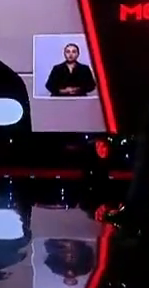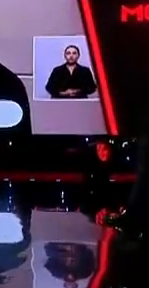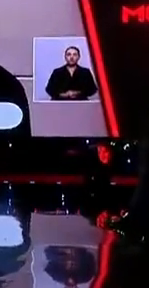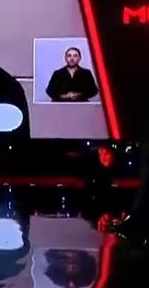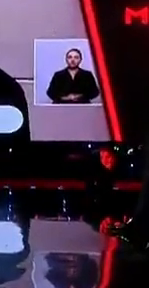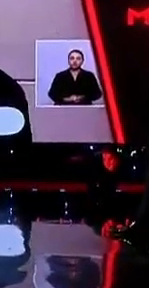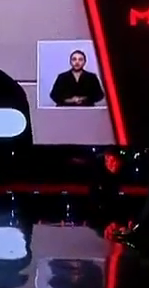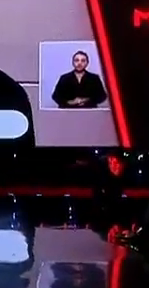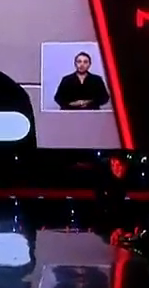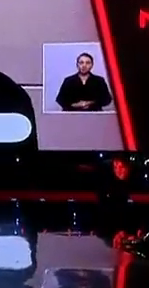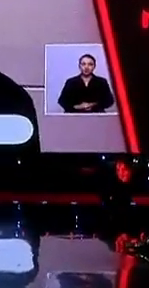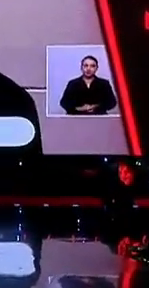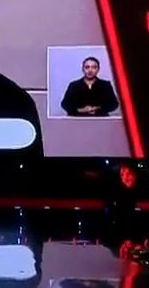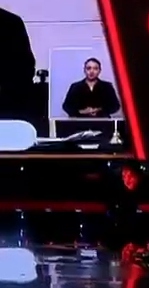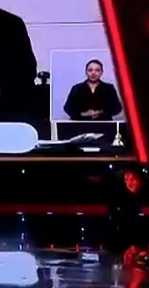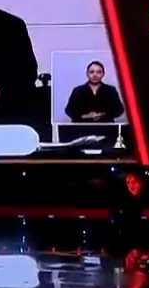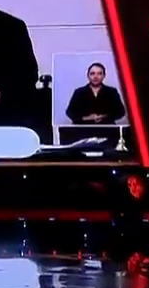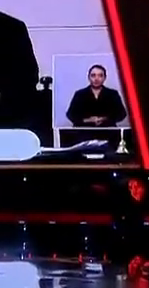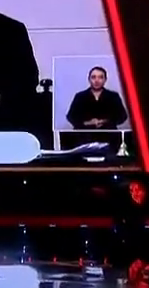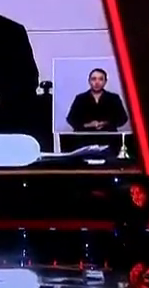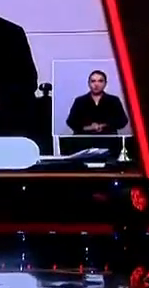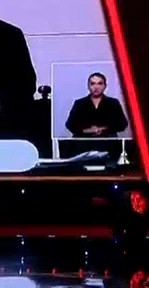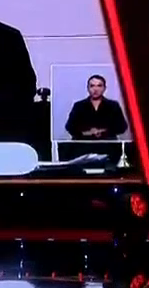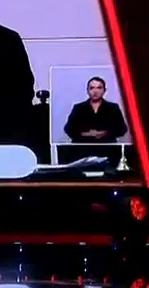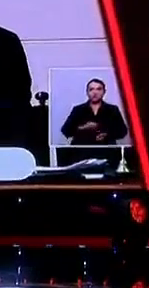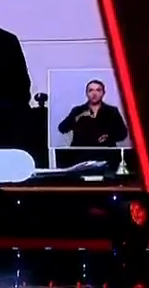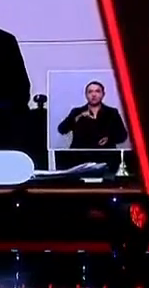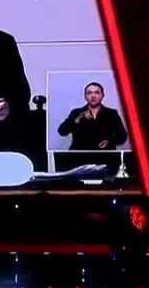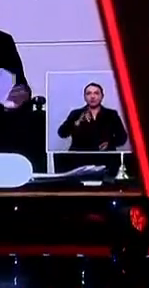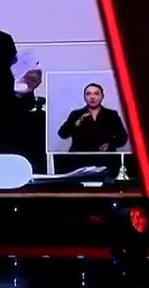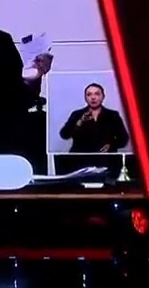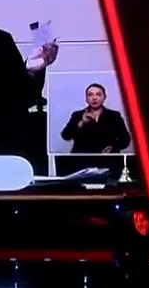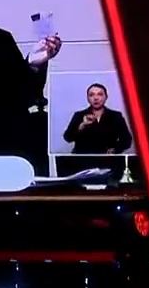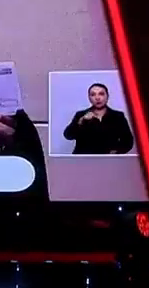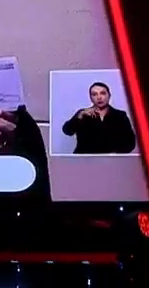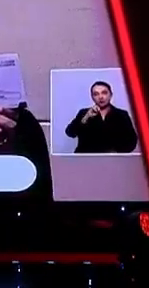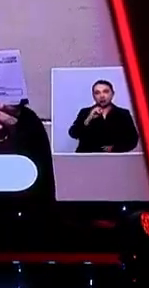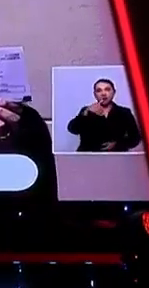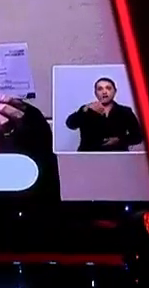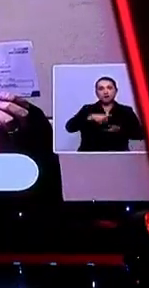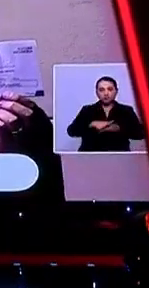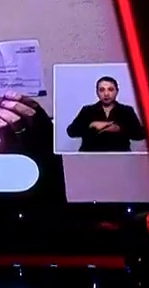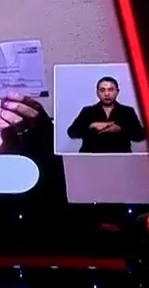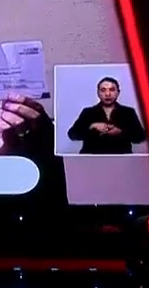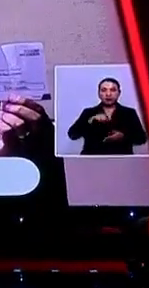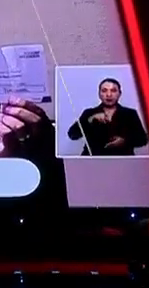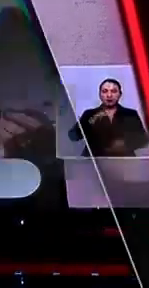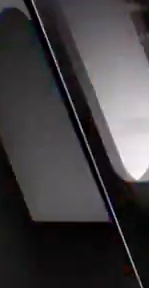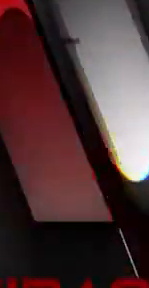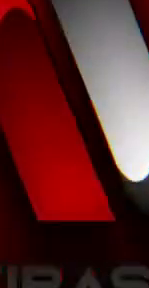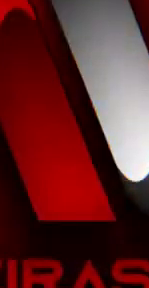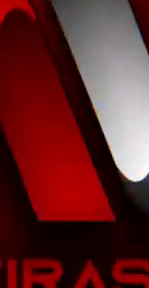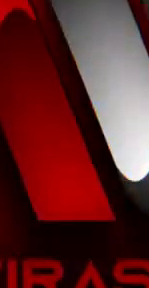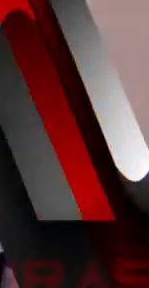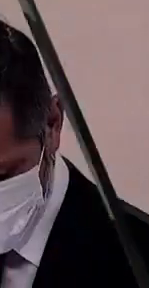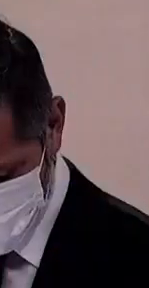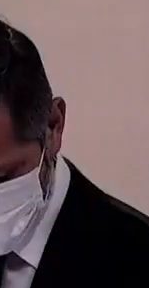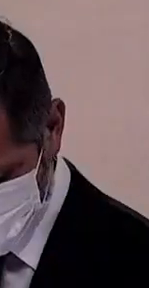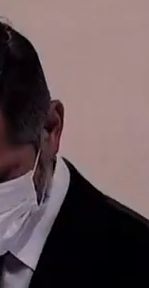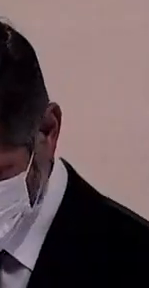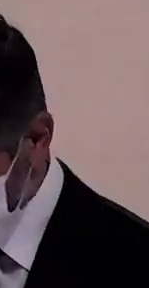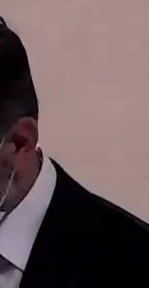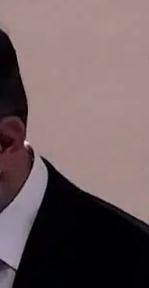micropactos, microacuerdos con distintos actores, a veces que no son de tu mismo sector, para poder conseguir algún tipo de entendimiento. Yo creo que vamos a tener que